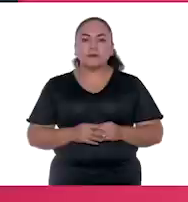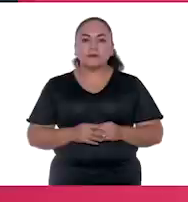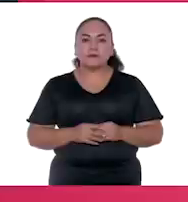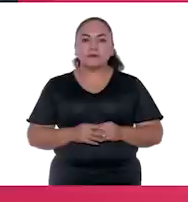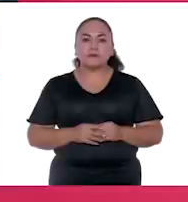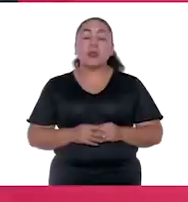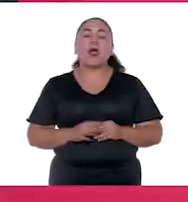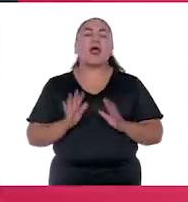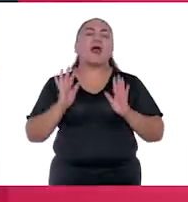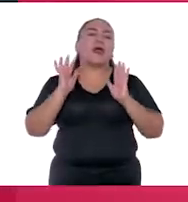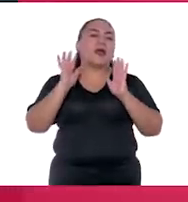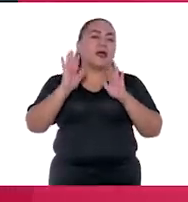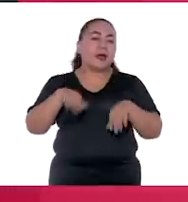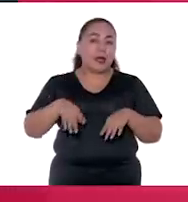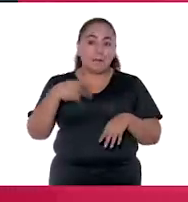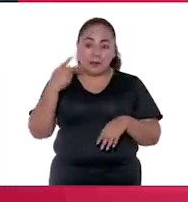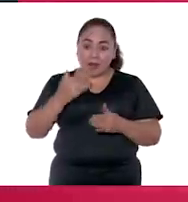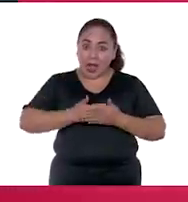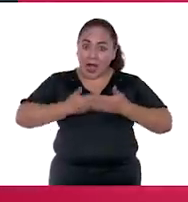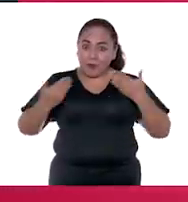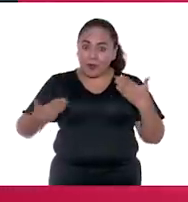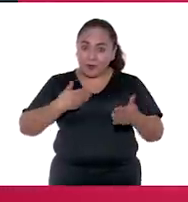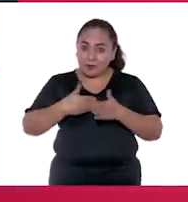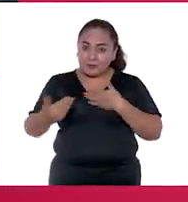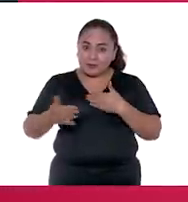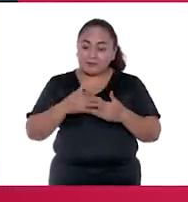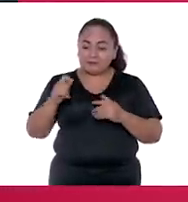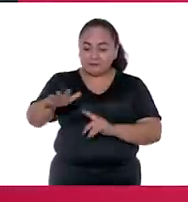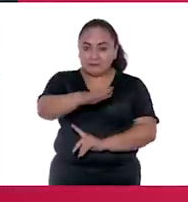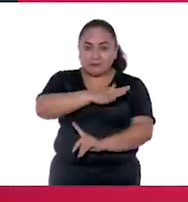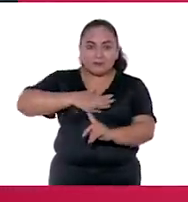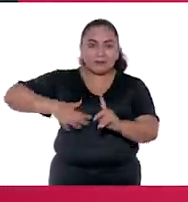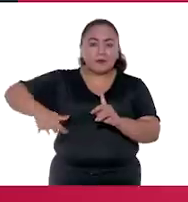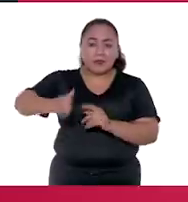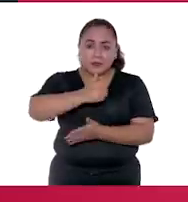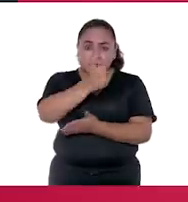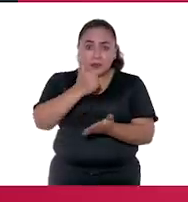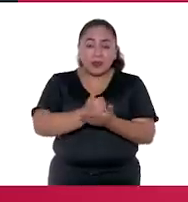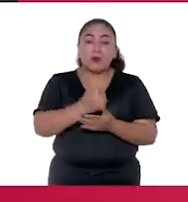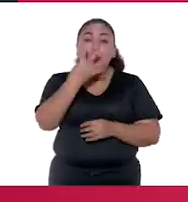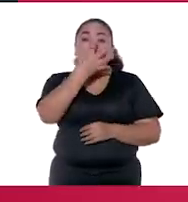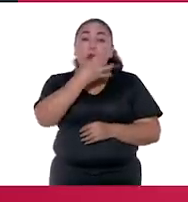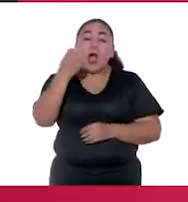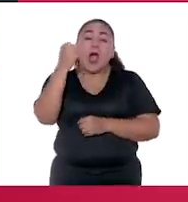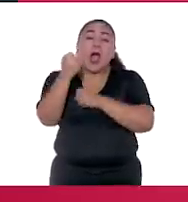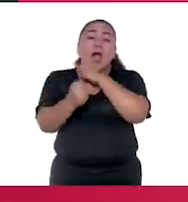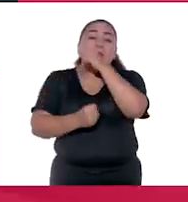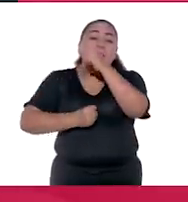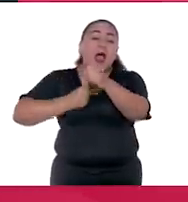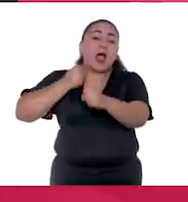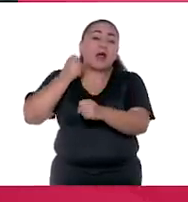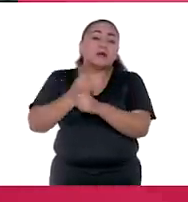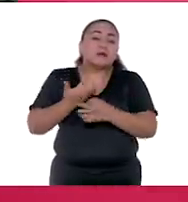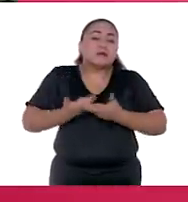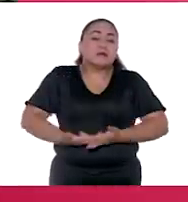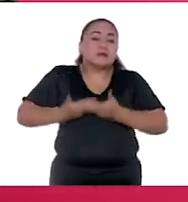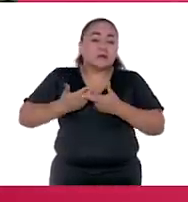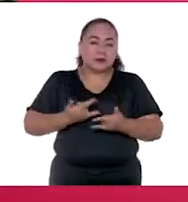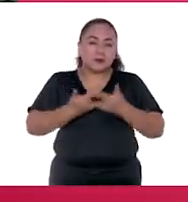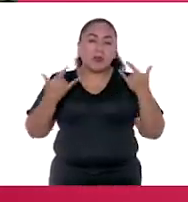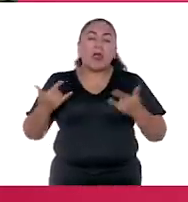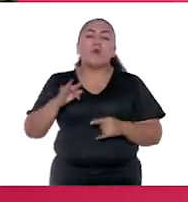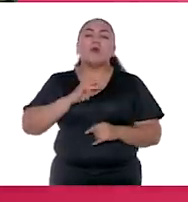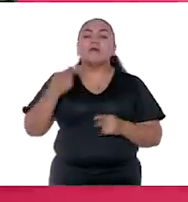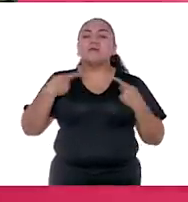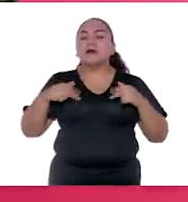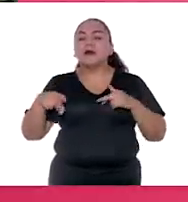Ah, pero al margen de la modernidad, es una ciudad con más de 400 años de historia y se nota cuando uno camina por